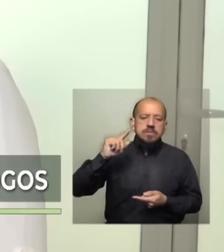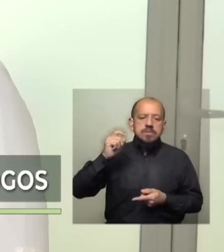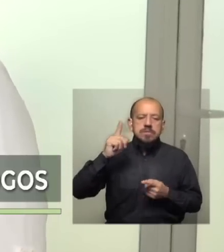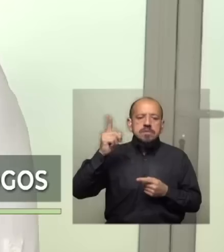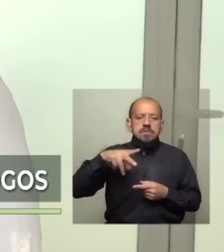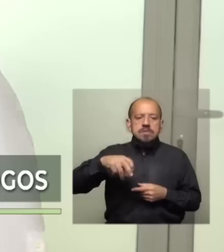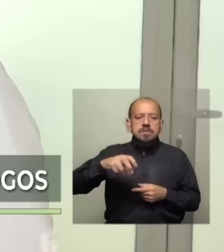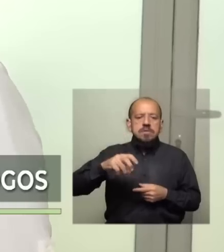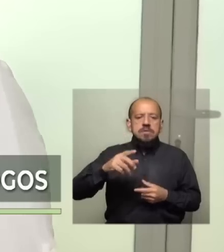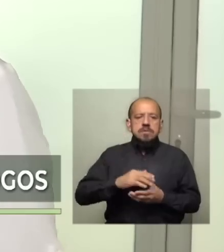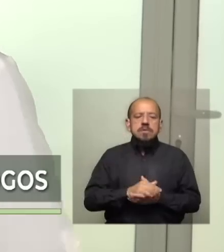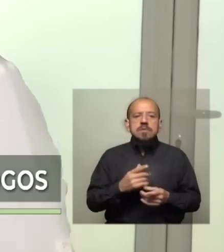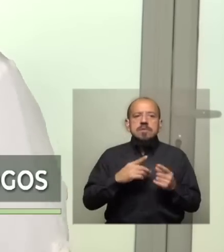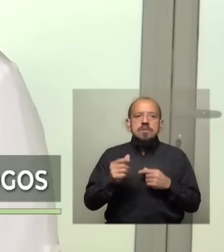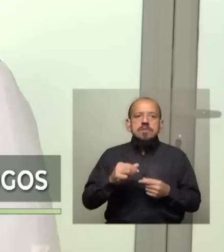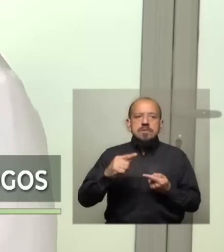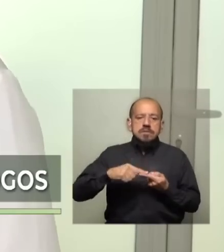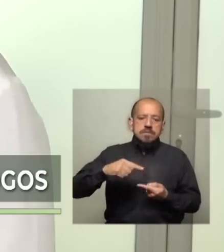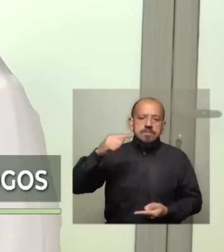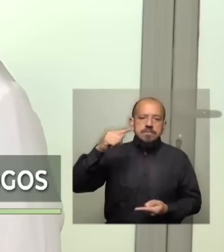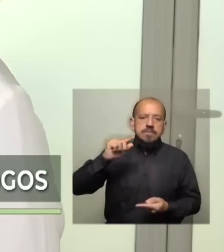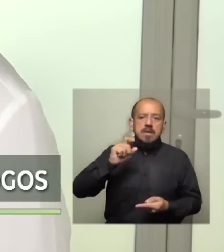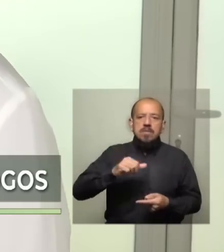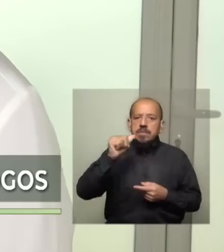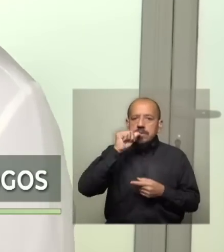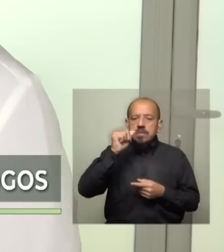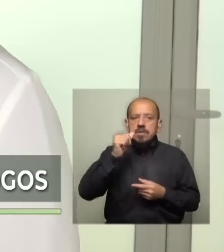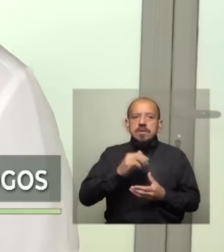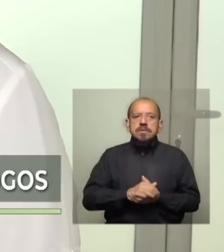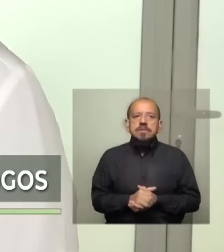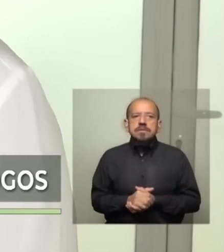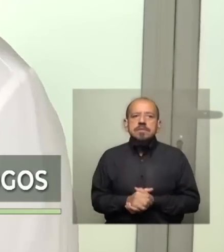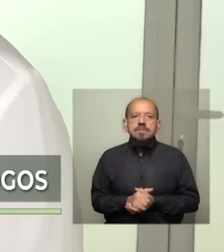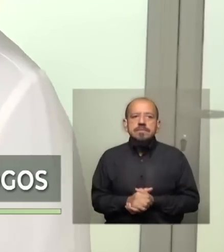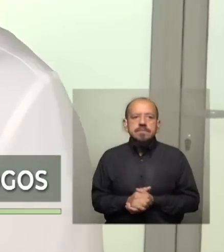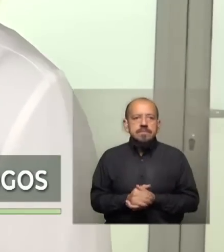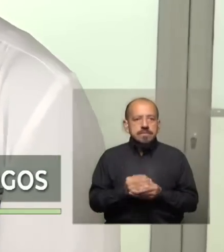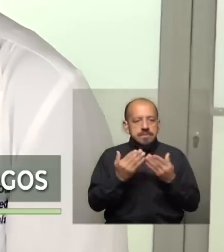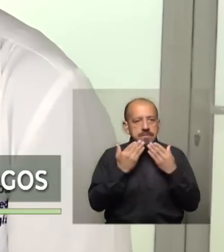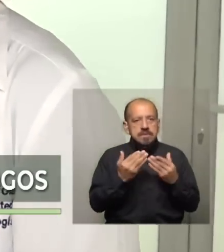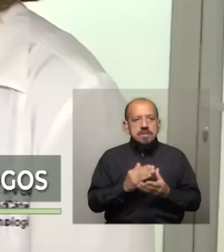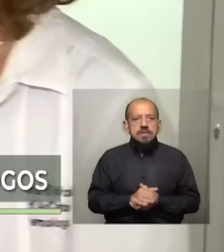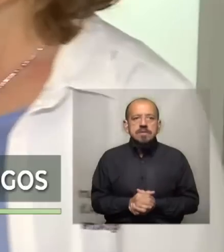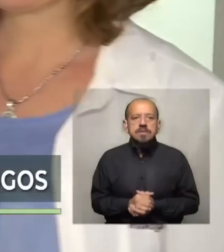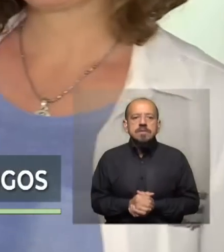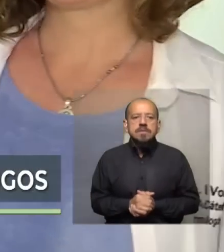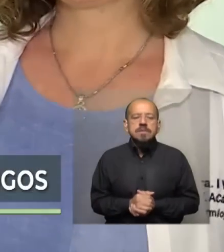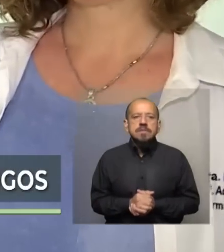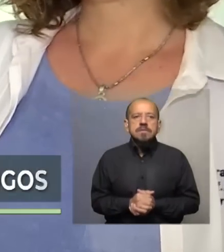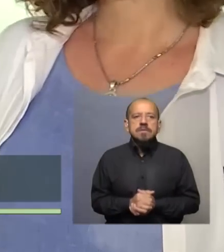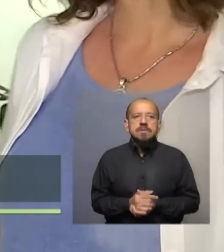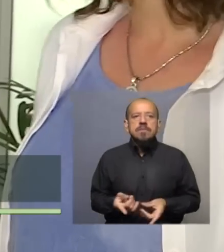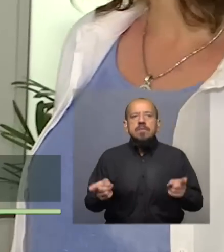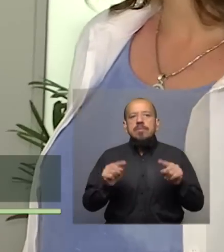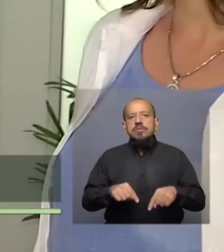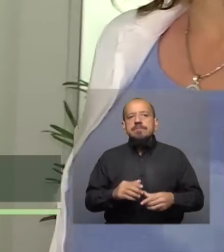de la canilla Ay no por favor agua embotellada para tomar sí te agradecemos por esto a las órdenes volvemos